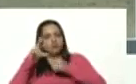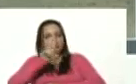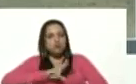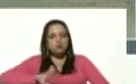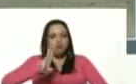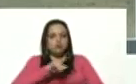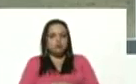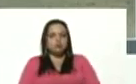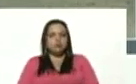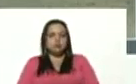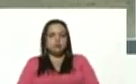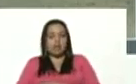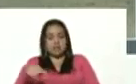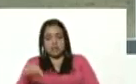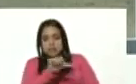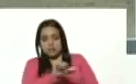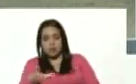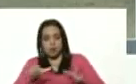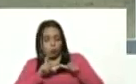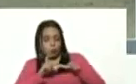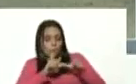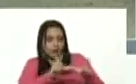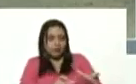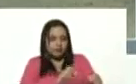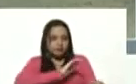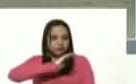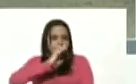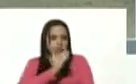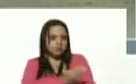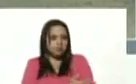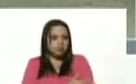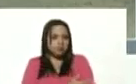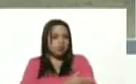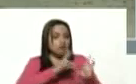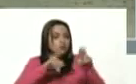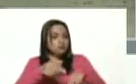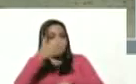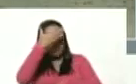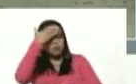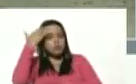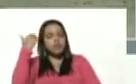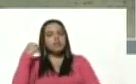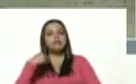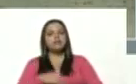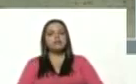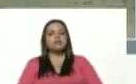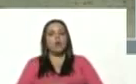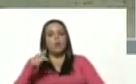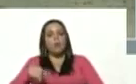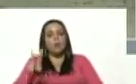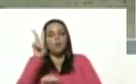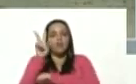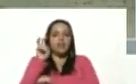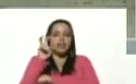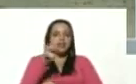Estamos en la semana de cuarentena radical, que a nadie se lo olvide. Hoy es